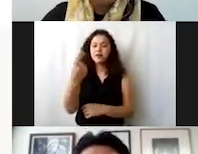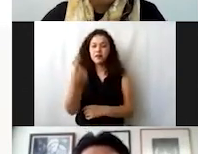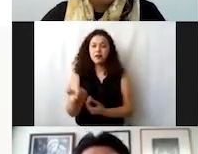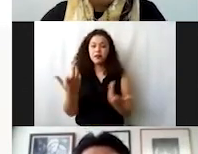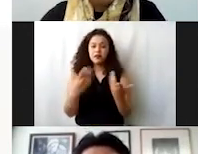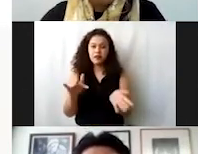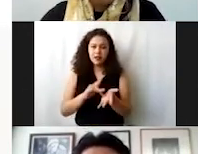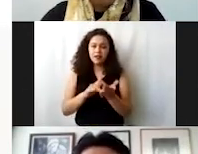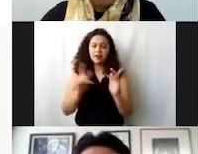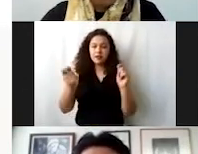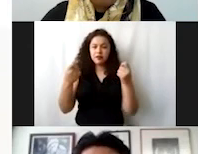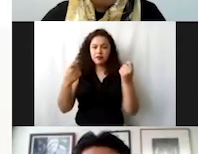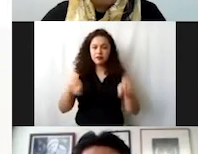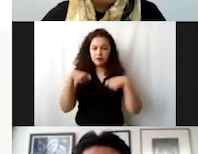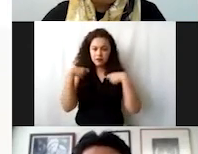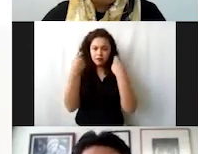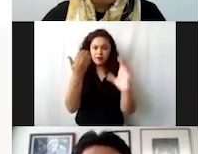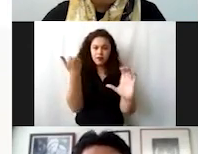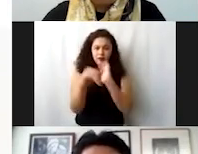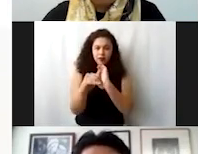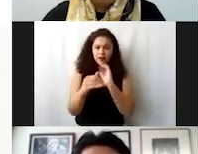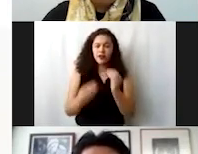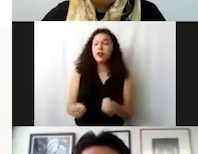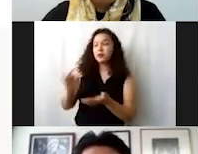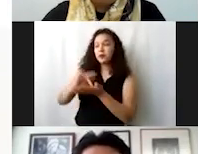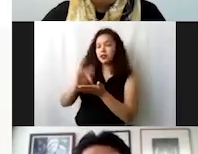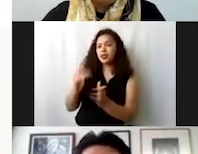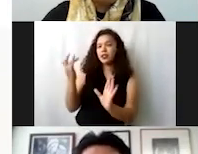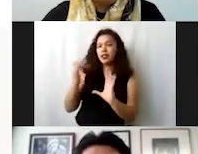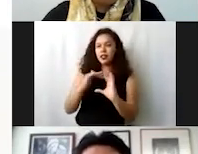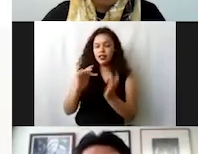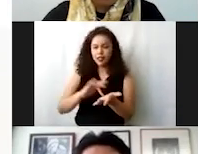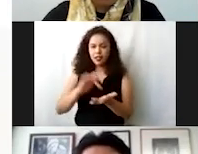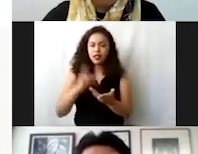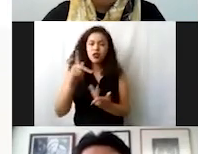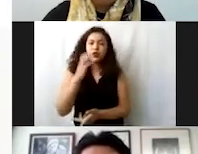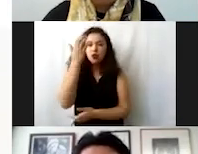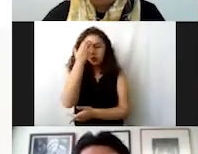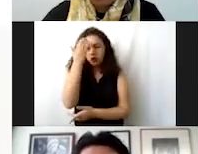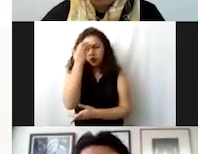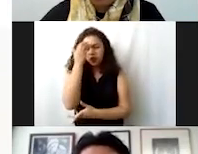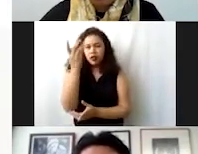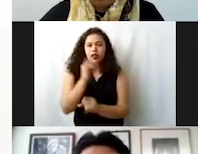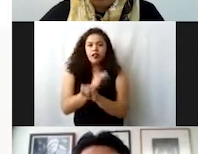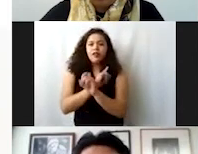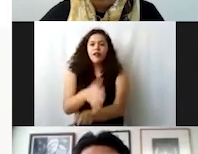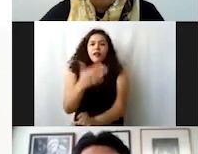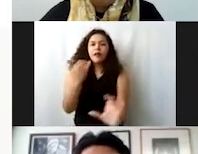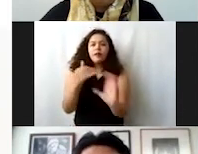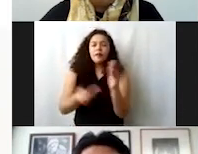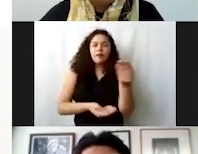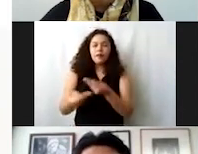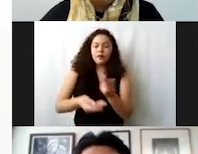correo. Y como siempre, muchas gracias por compartirnos tanta información que es tan útil para las instituciones.